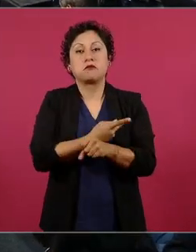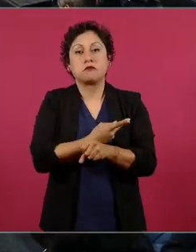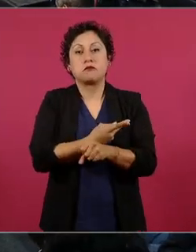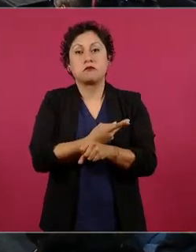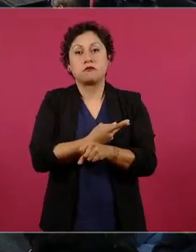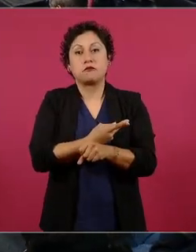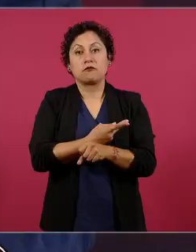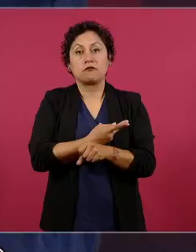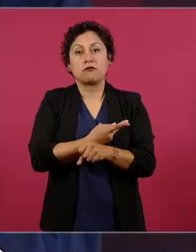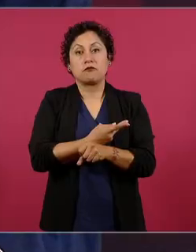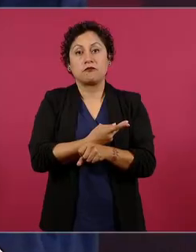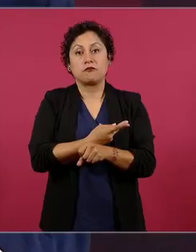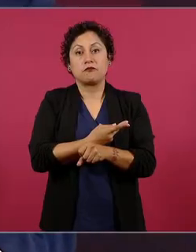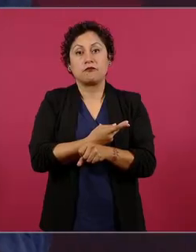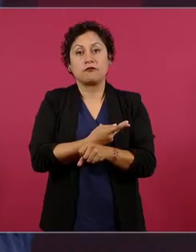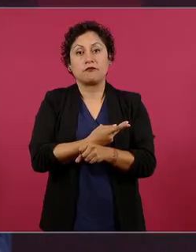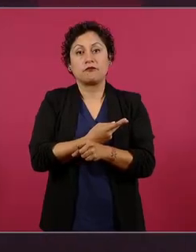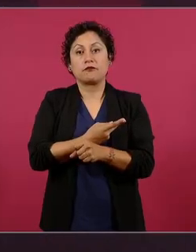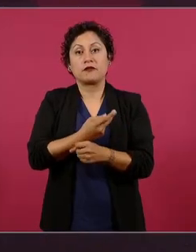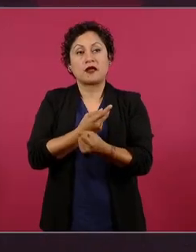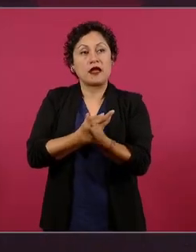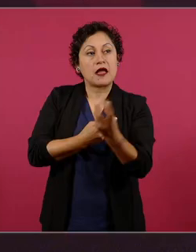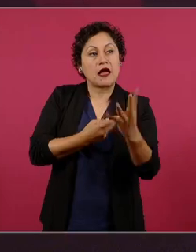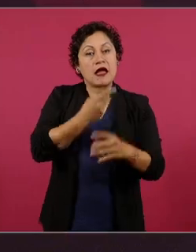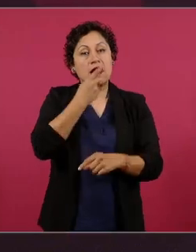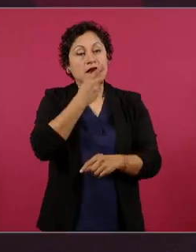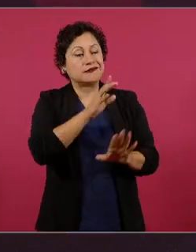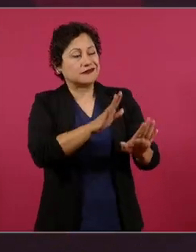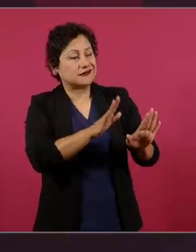Te mandan a decir, no nos ayudes,